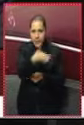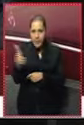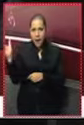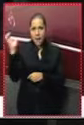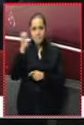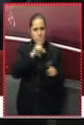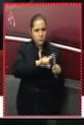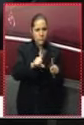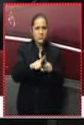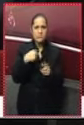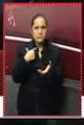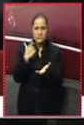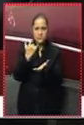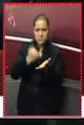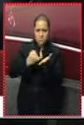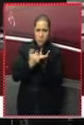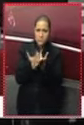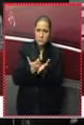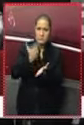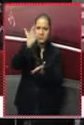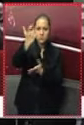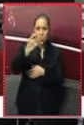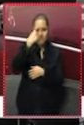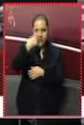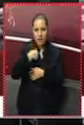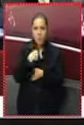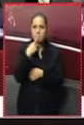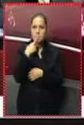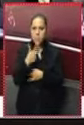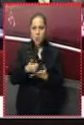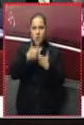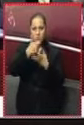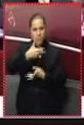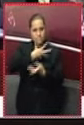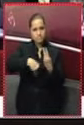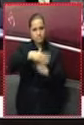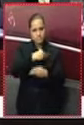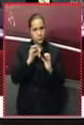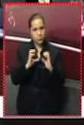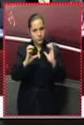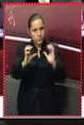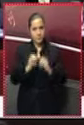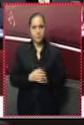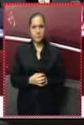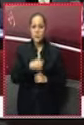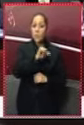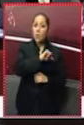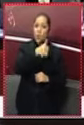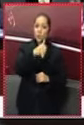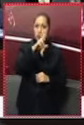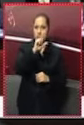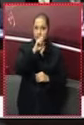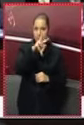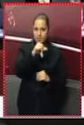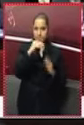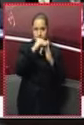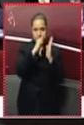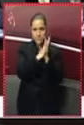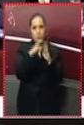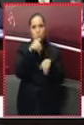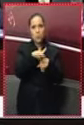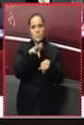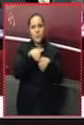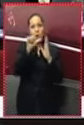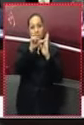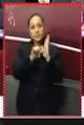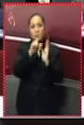sector primario mejoren su condición. Bueno, otra de las reservas que fueron aceptadas fue una modificación al artículo 22, fracción